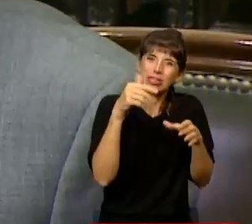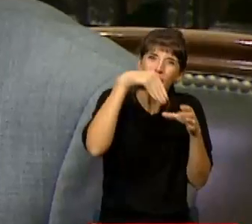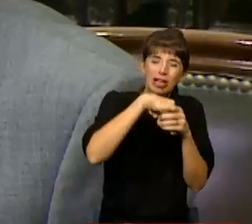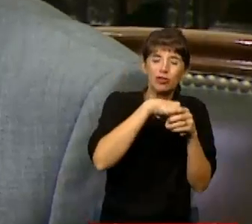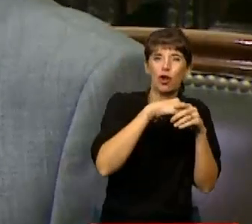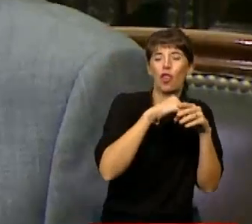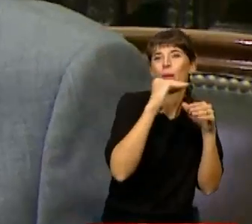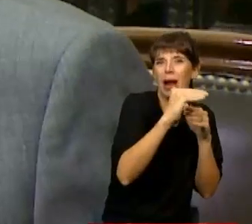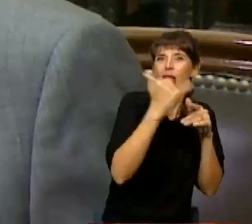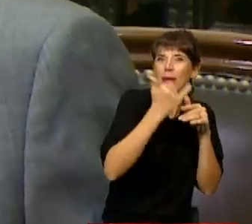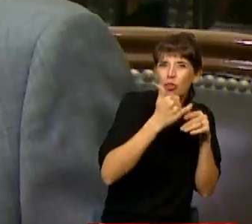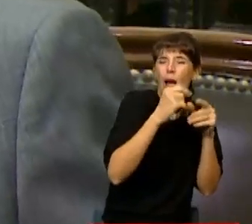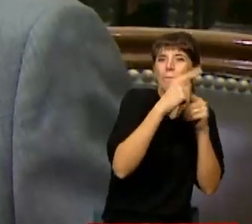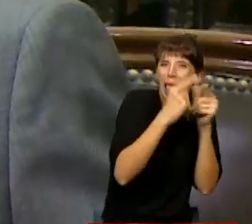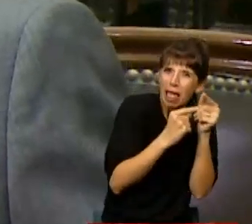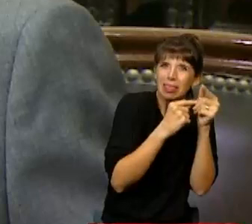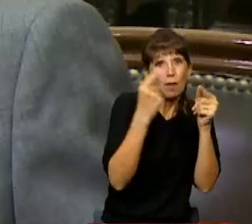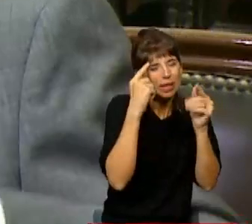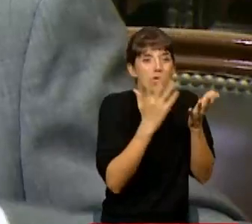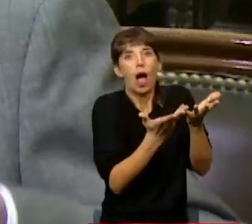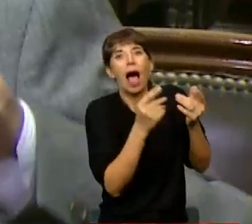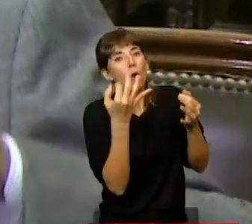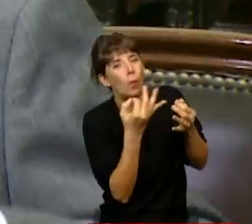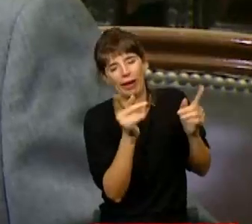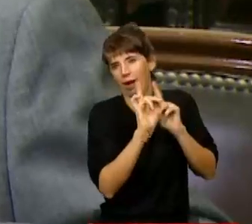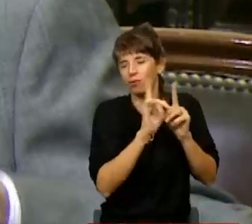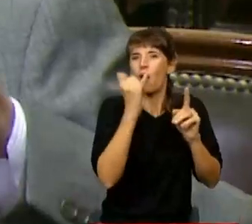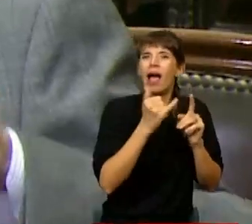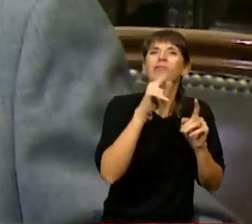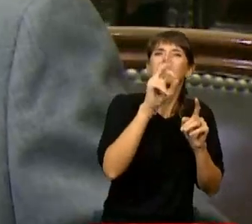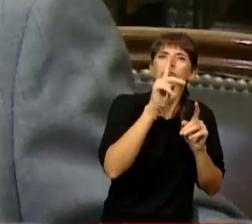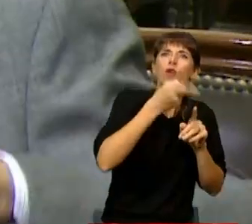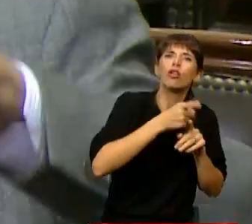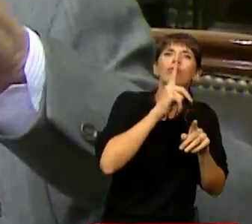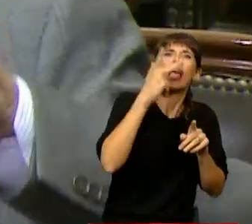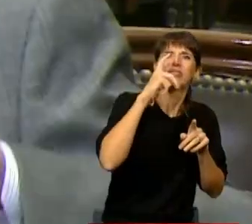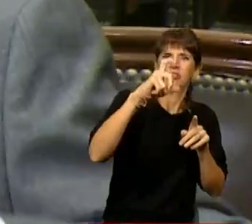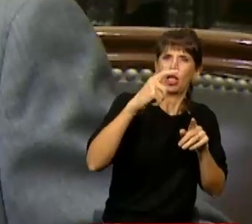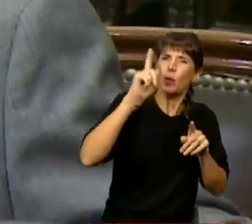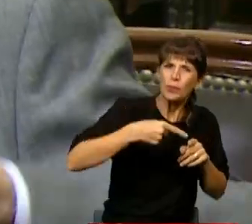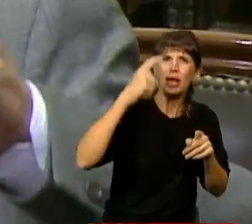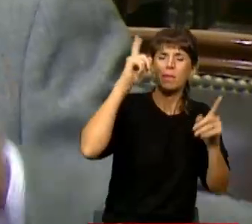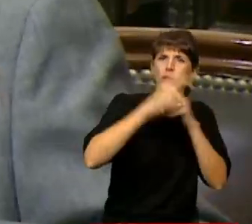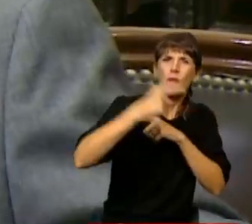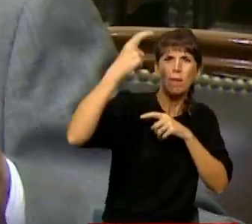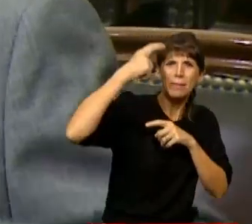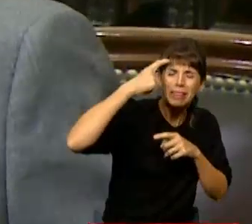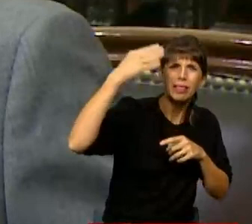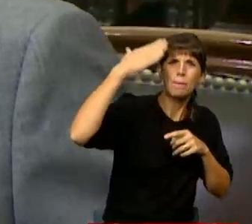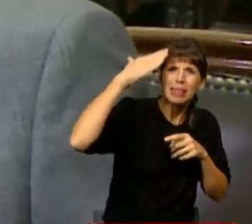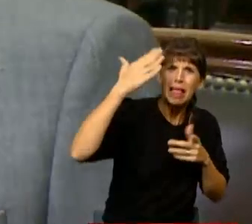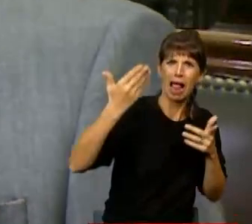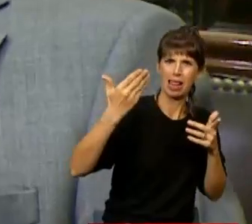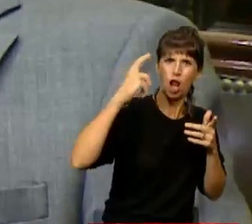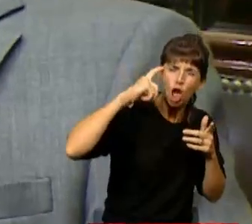sagrada hoy tiene 20 a 30% de THC. Y eso significa psicosis, significa esquizofrenia, significa